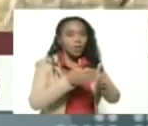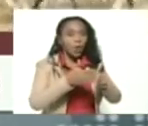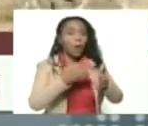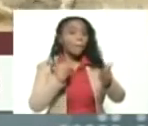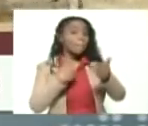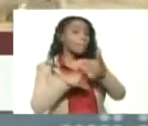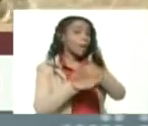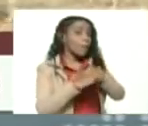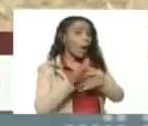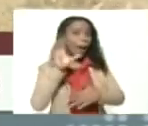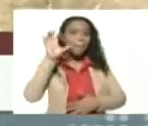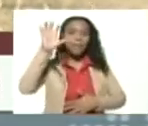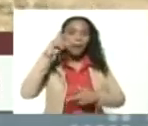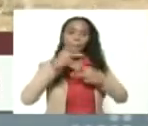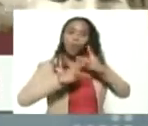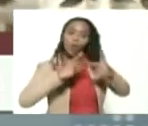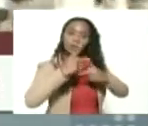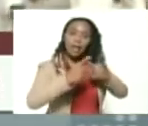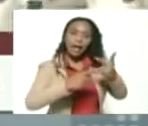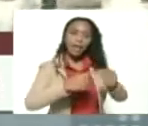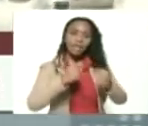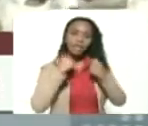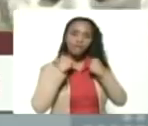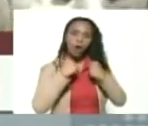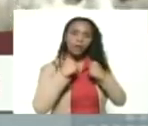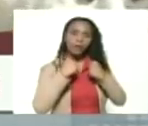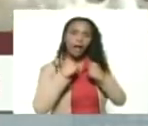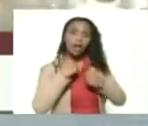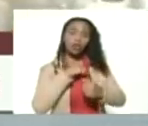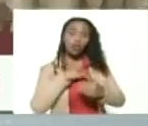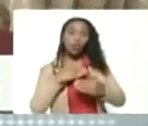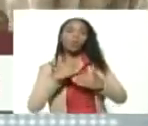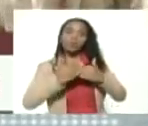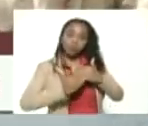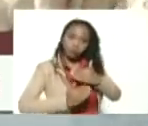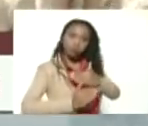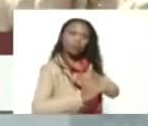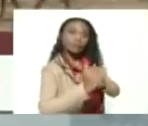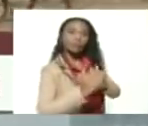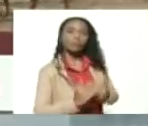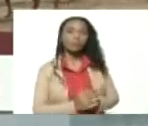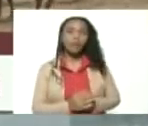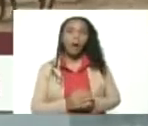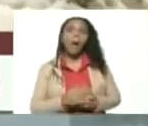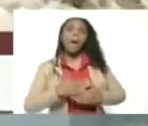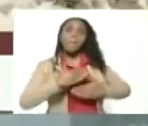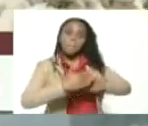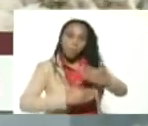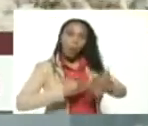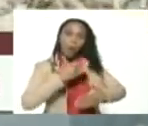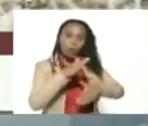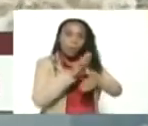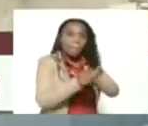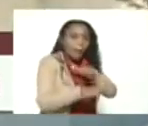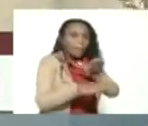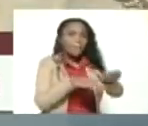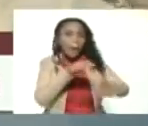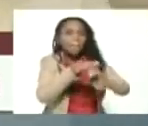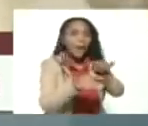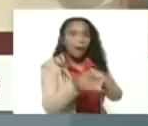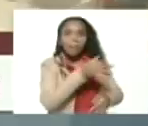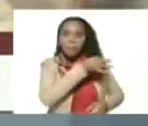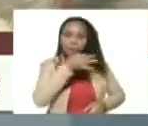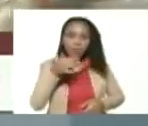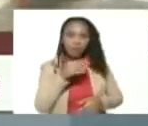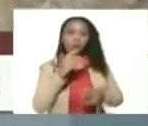la patria productiva y potencia. Y vamos avanzando paso a paso de manera correcta,